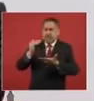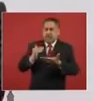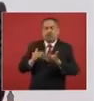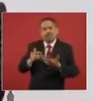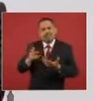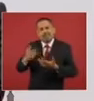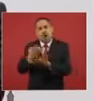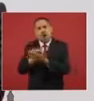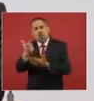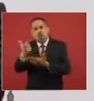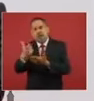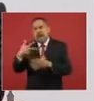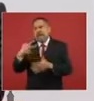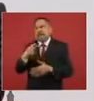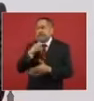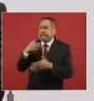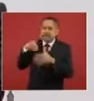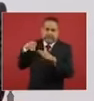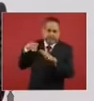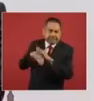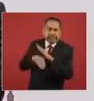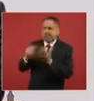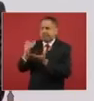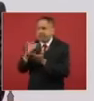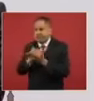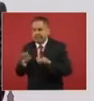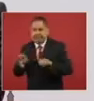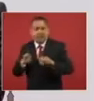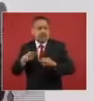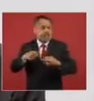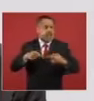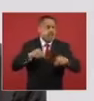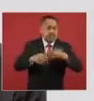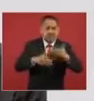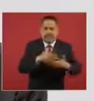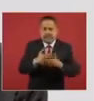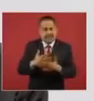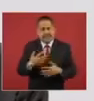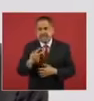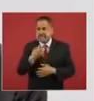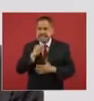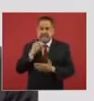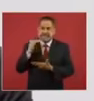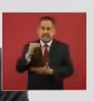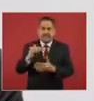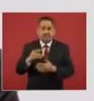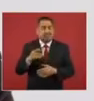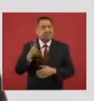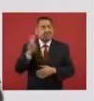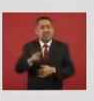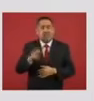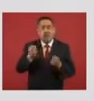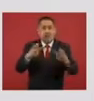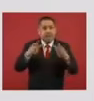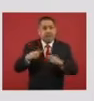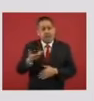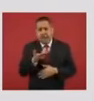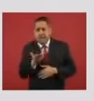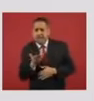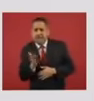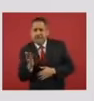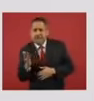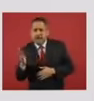Voy a concluir mi comentario en decir, ¿qué sigue? ¿Qué va a pasar después? Hoy el presidente ya dijo, ¿sí?, ya se sentaron